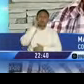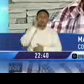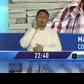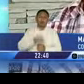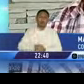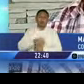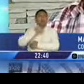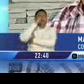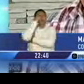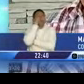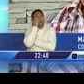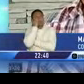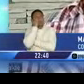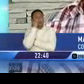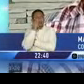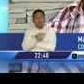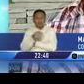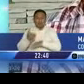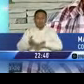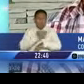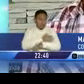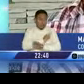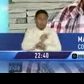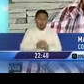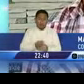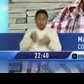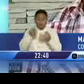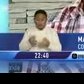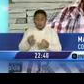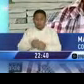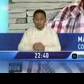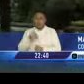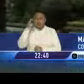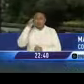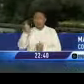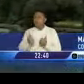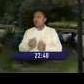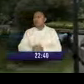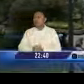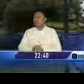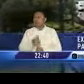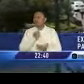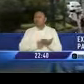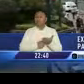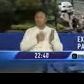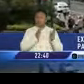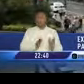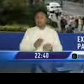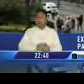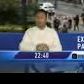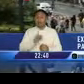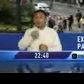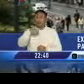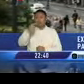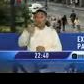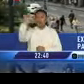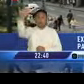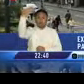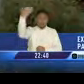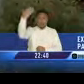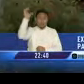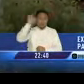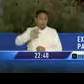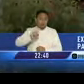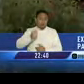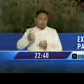del recinto electoral y mientras hace la fila para ejercer su derecho al voto. Analistas mencionan que el alcalde que llegue debe poder gobernar,